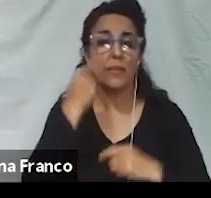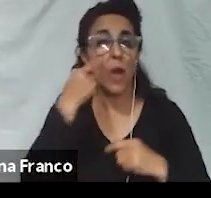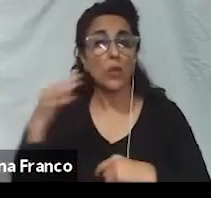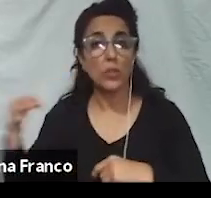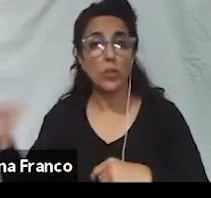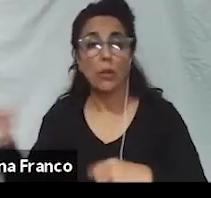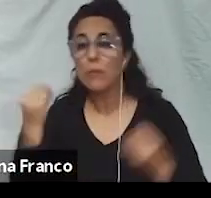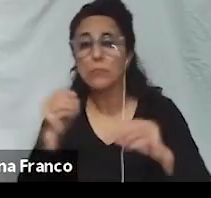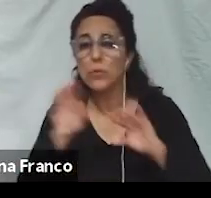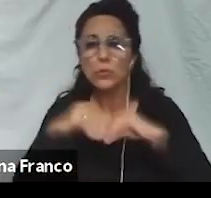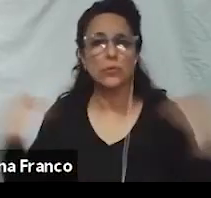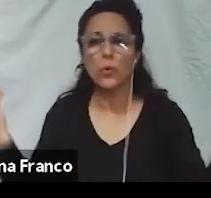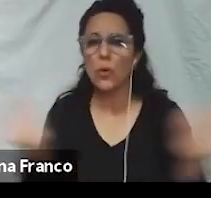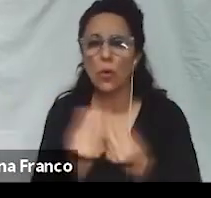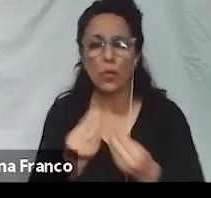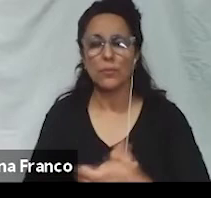nada.